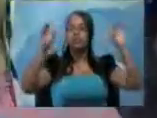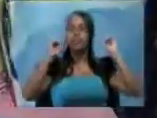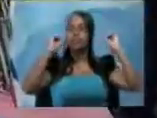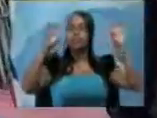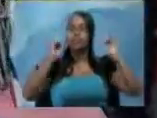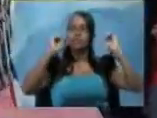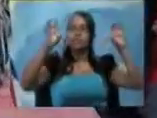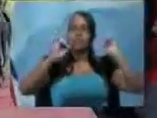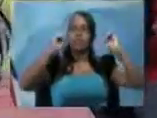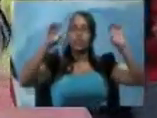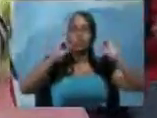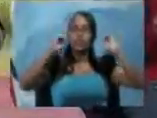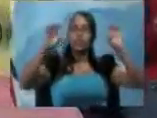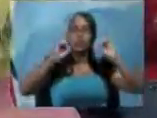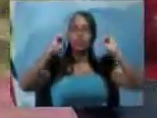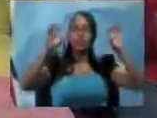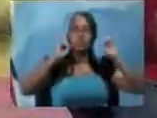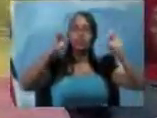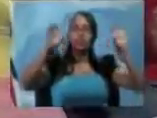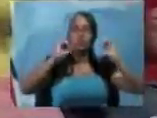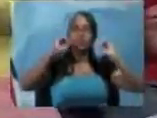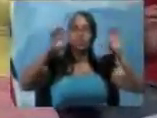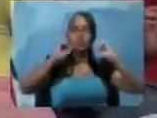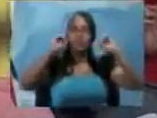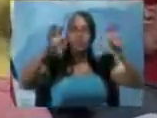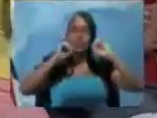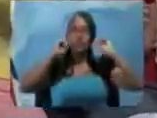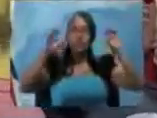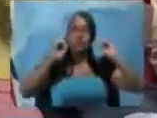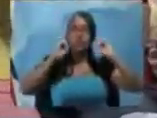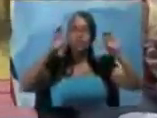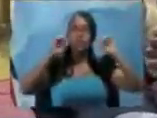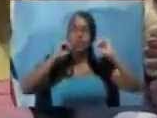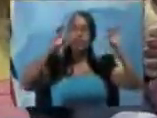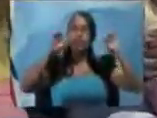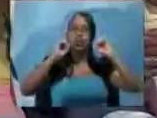deoria a Dios Gloria a Dios Gloria a